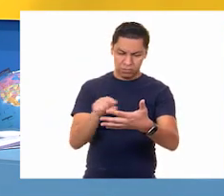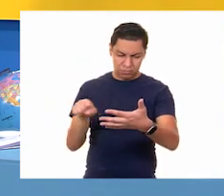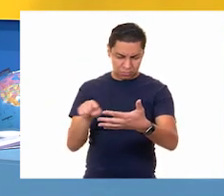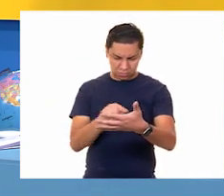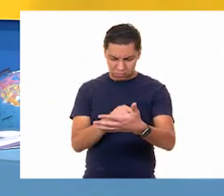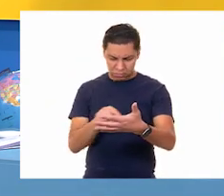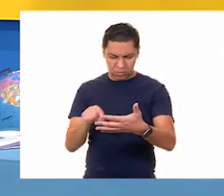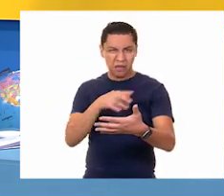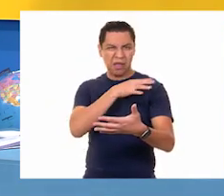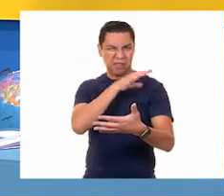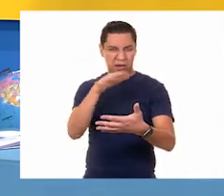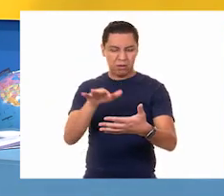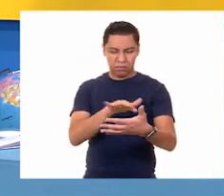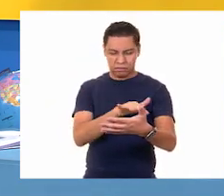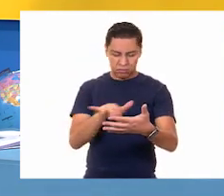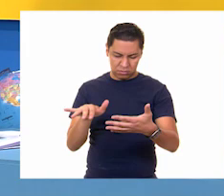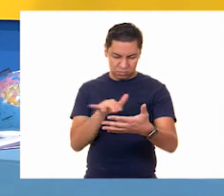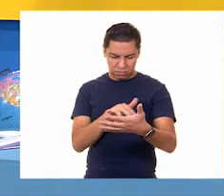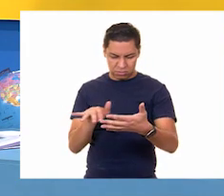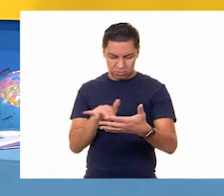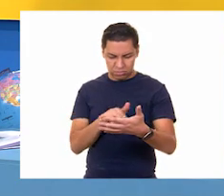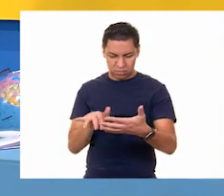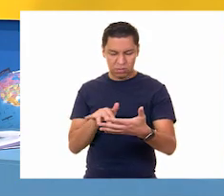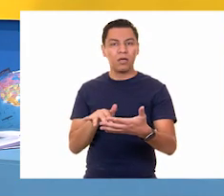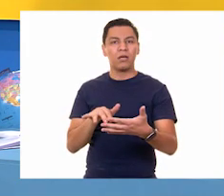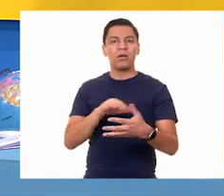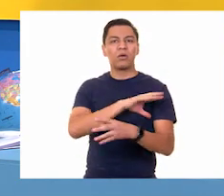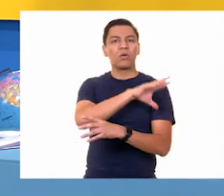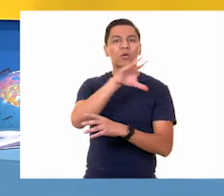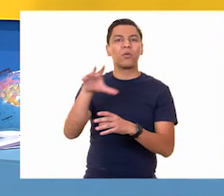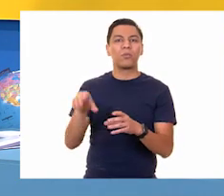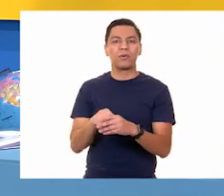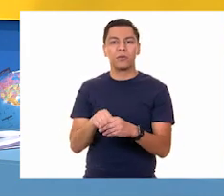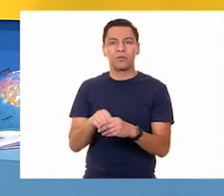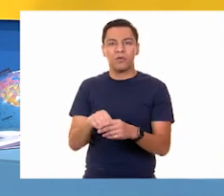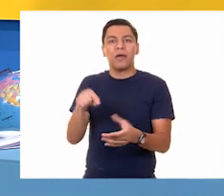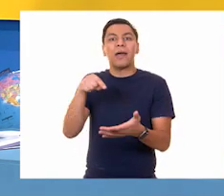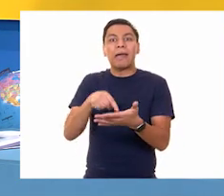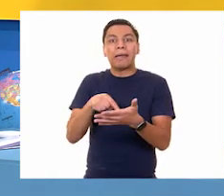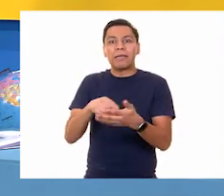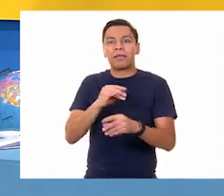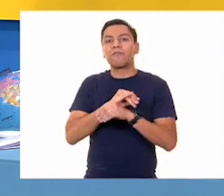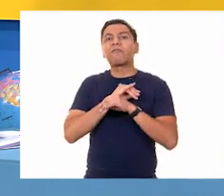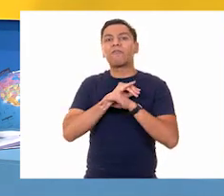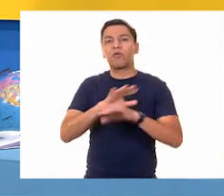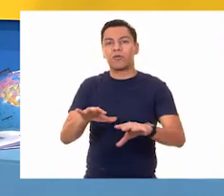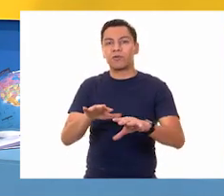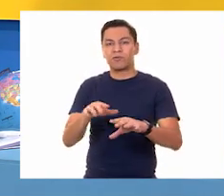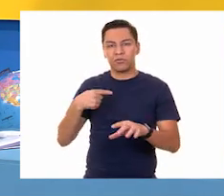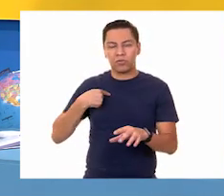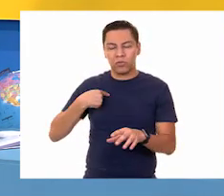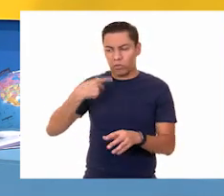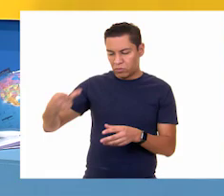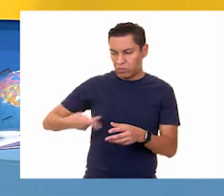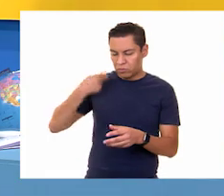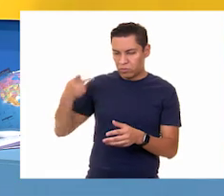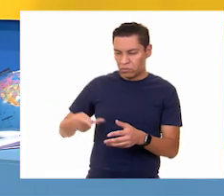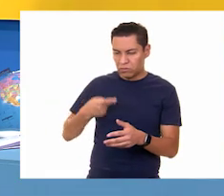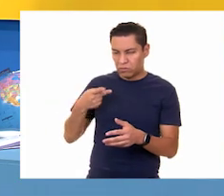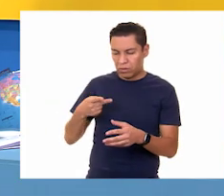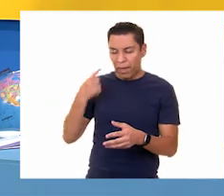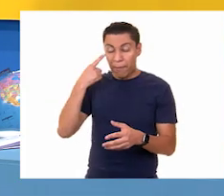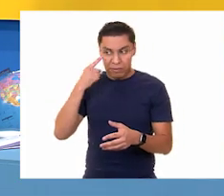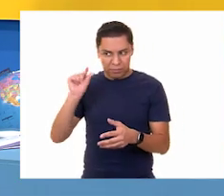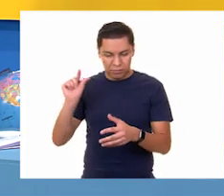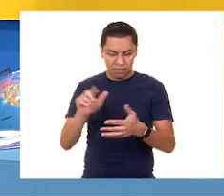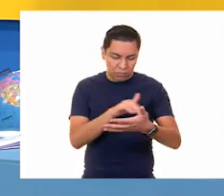identificar elementos que nos ayuden a imaginar dónde se encuentra la información que necesitamos o cuáles son las características que